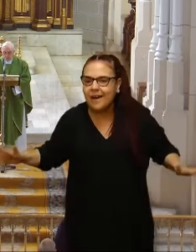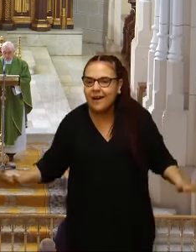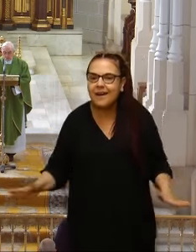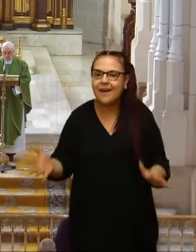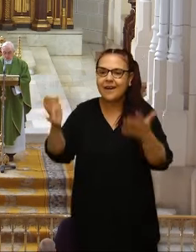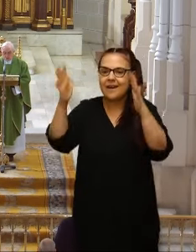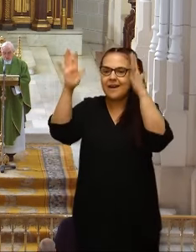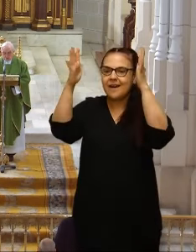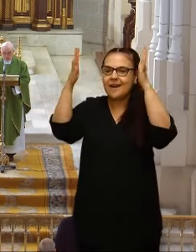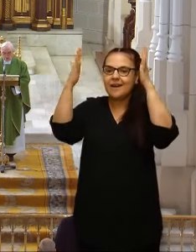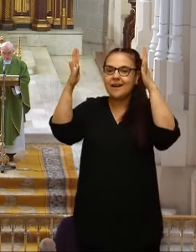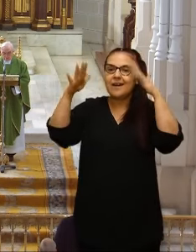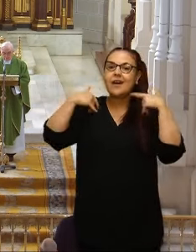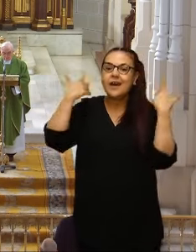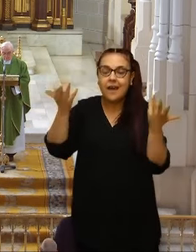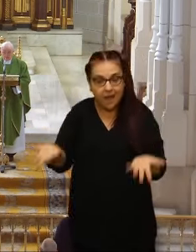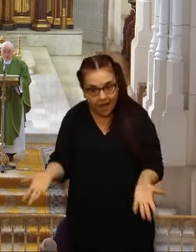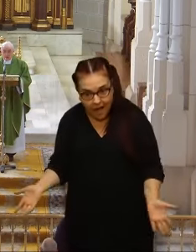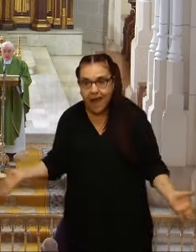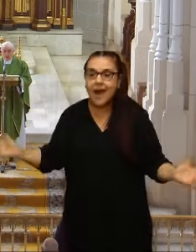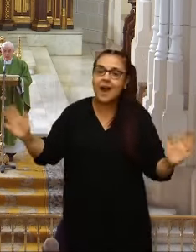aleluya,